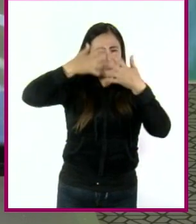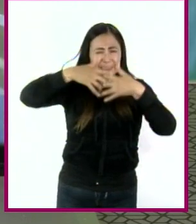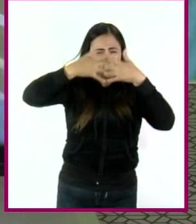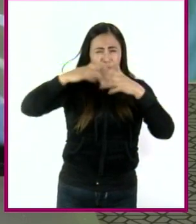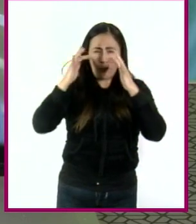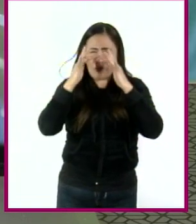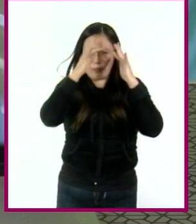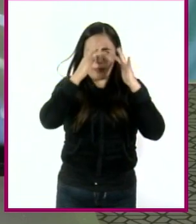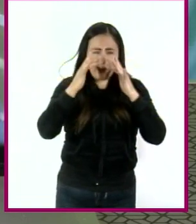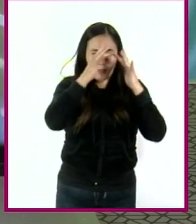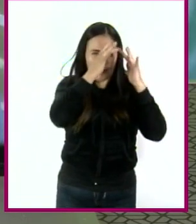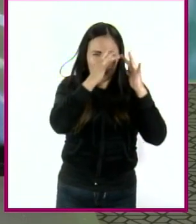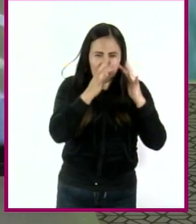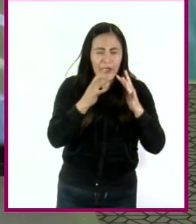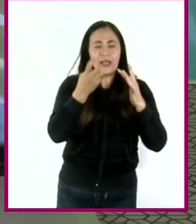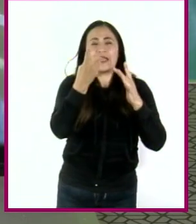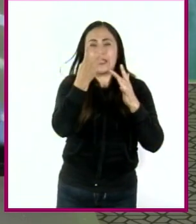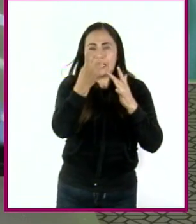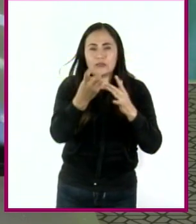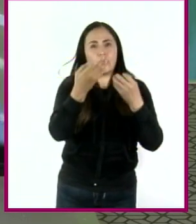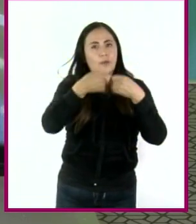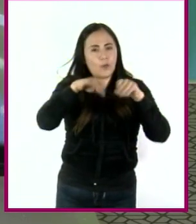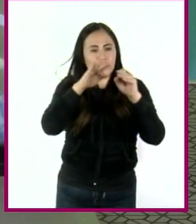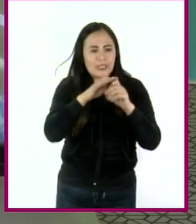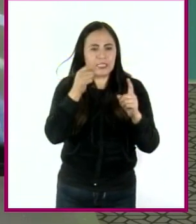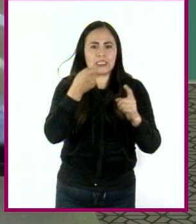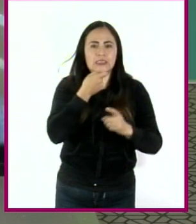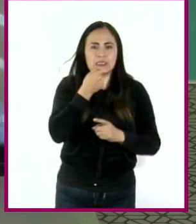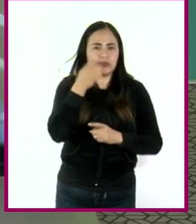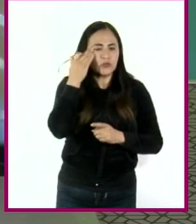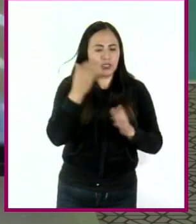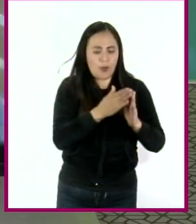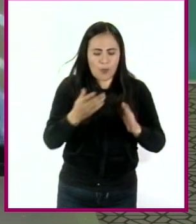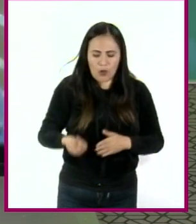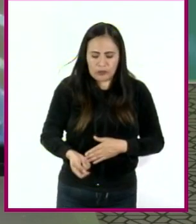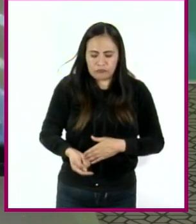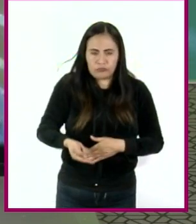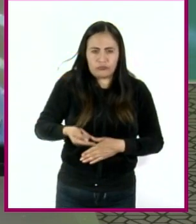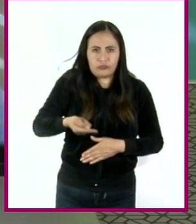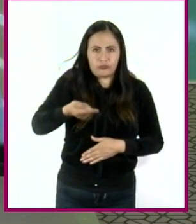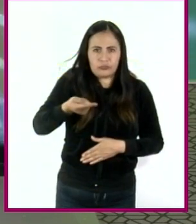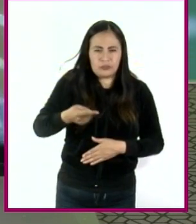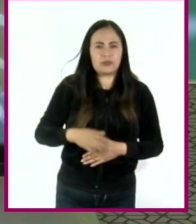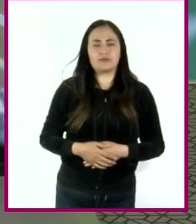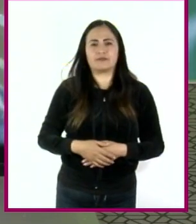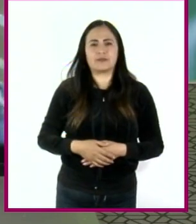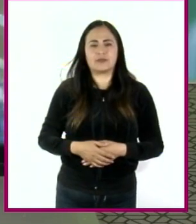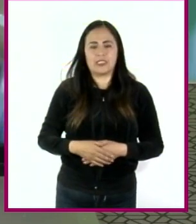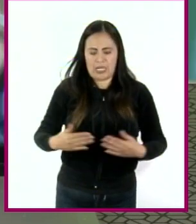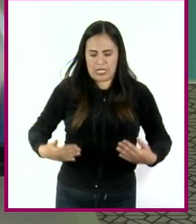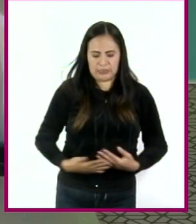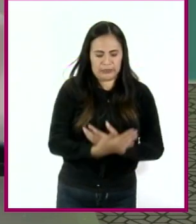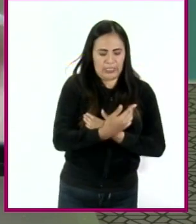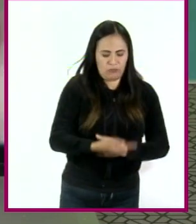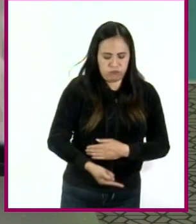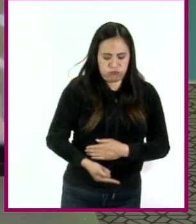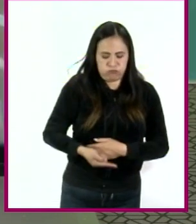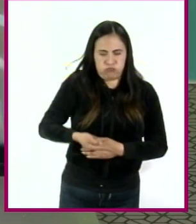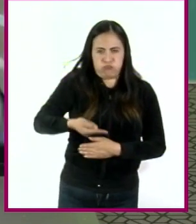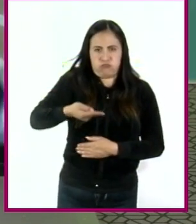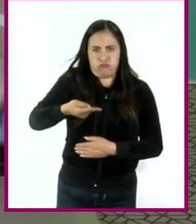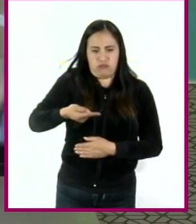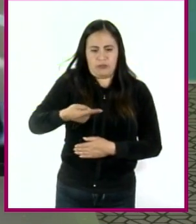Esto es particularmente clave en la infancia. Los primeros años de la vida